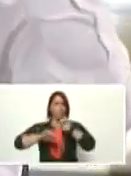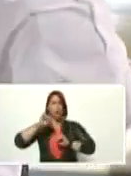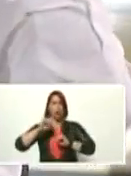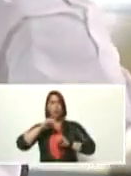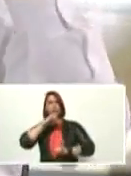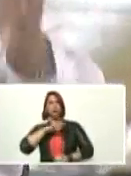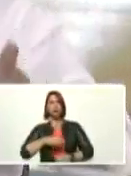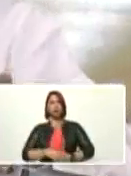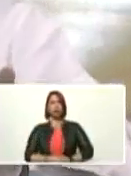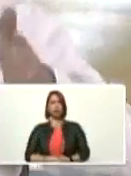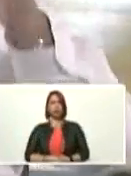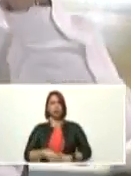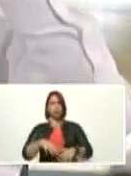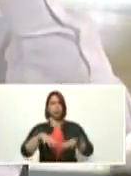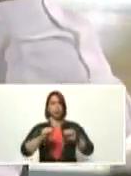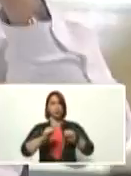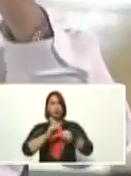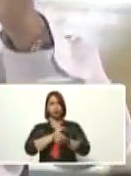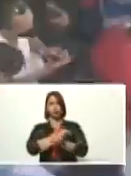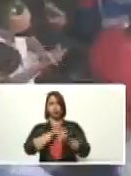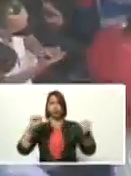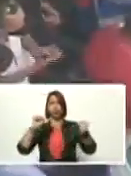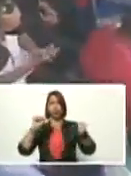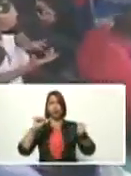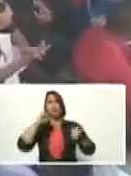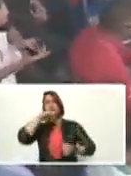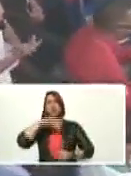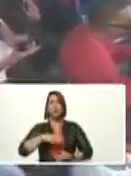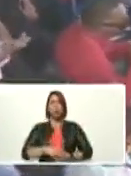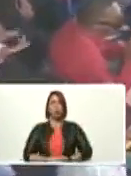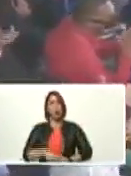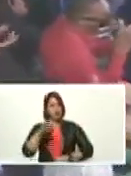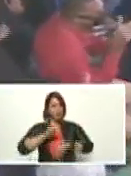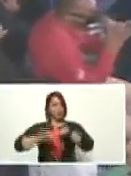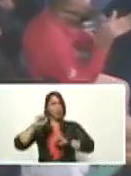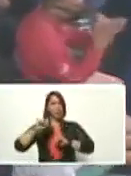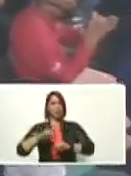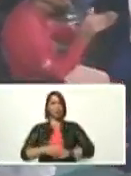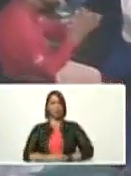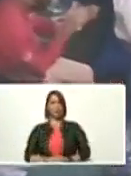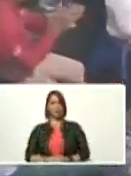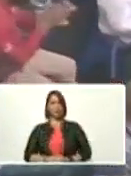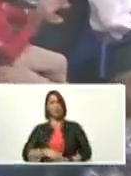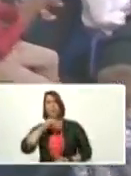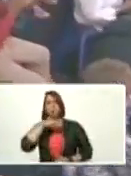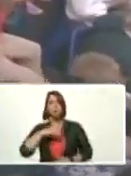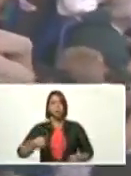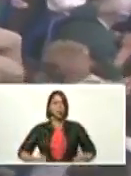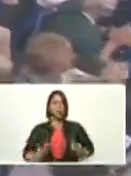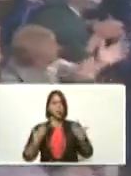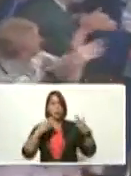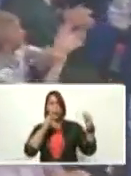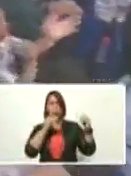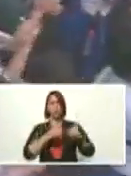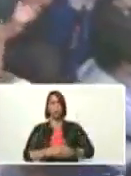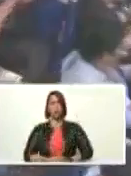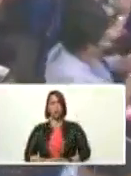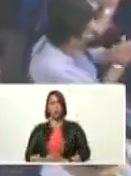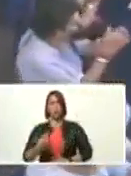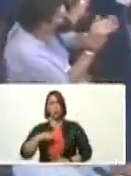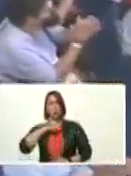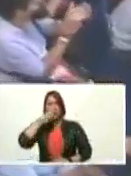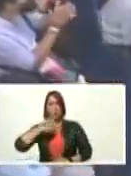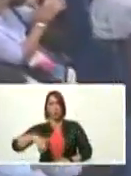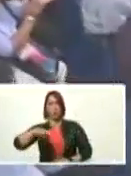historia descolonizadora, de la historia rebelde, de la historia llena de esperanza de nuestro